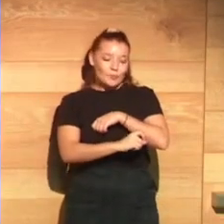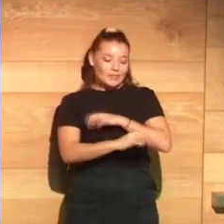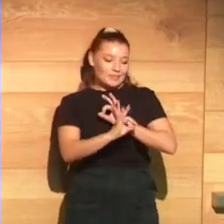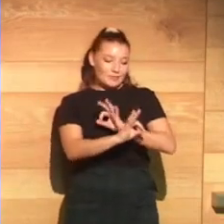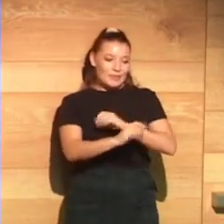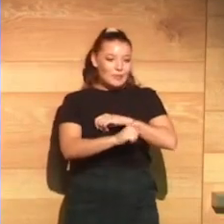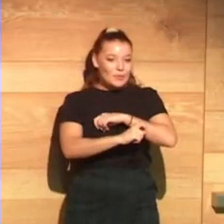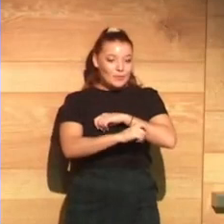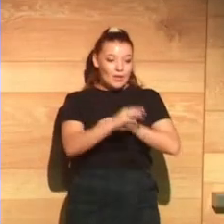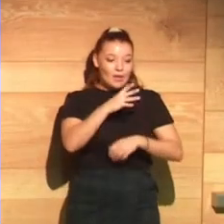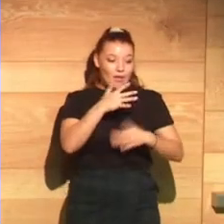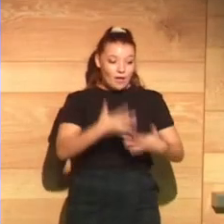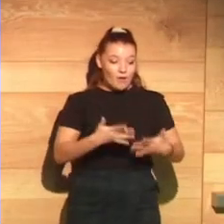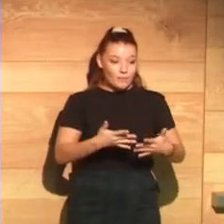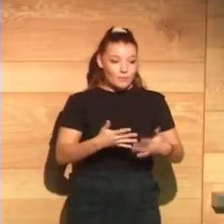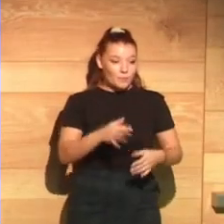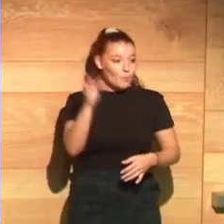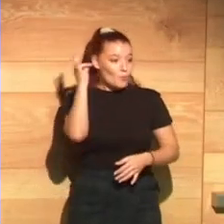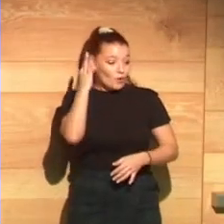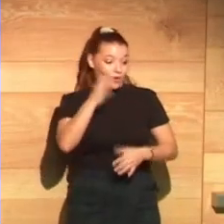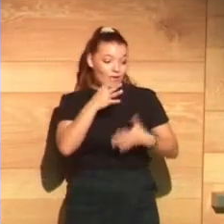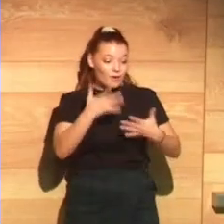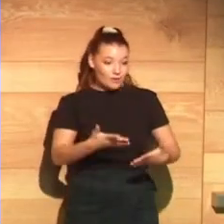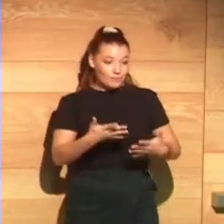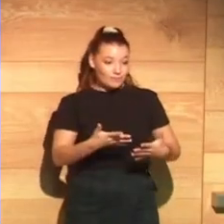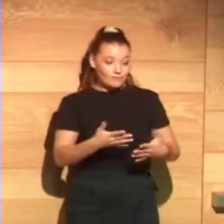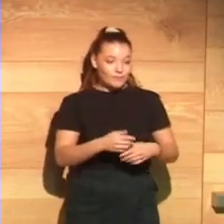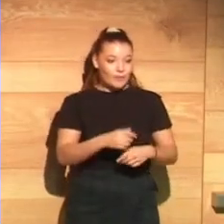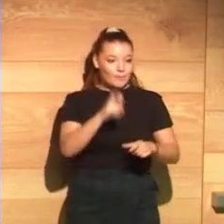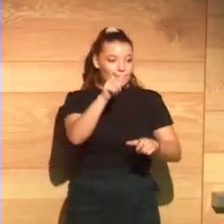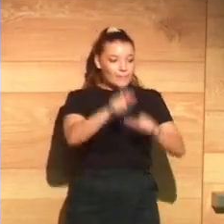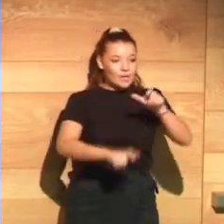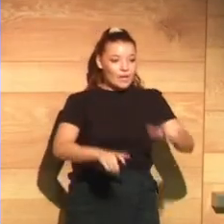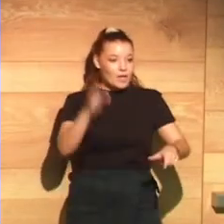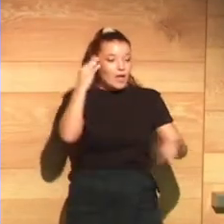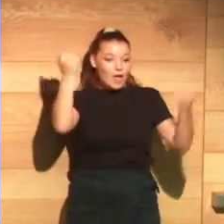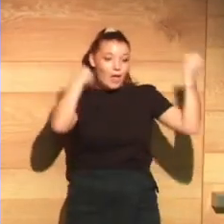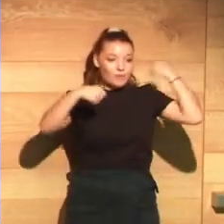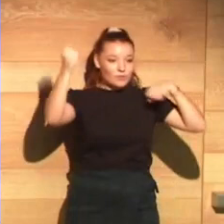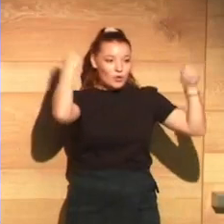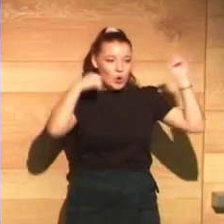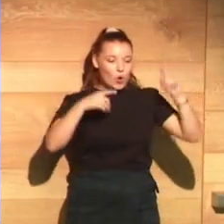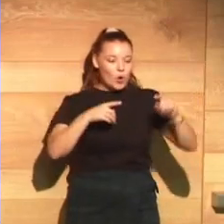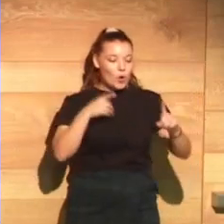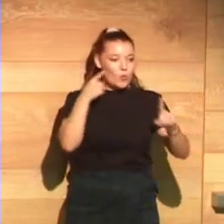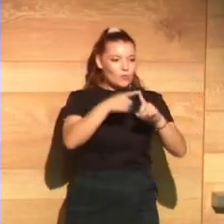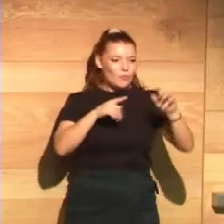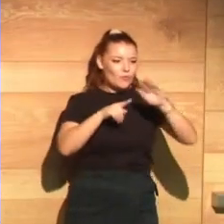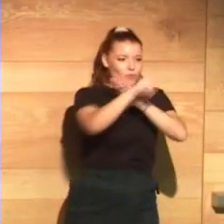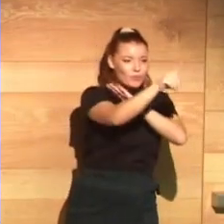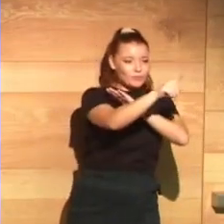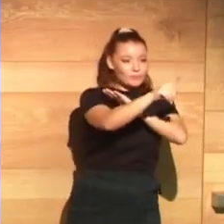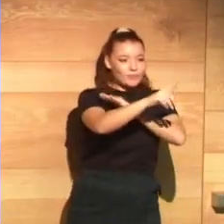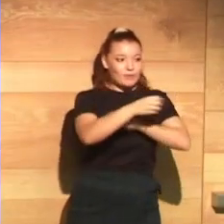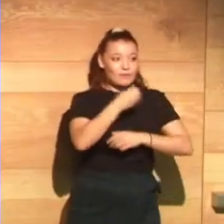trampa también que muchas veces vimos las mujeres a día de hoy, las actrices, de crear una imagen que luego o sea, que para llegar al estrellato te